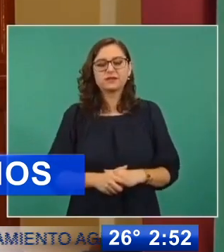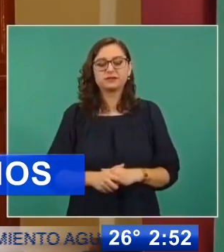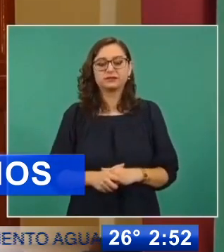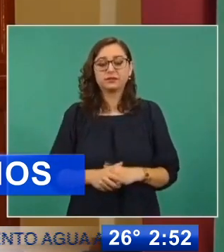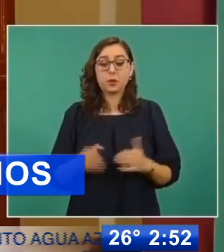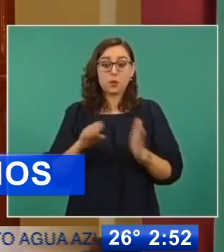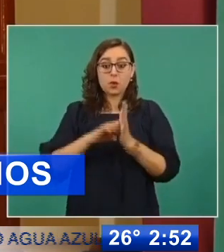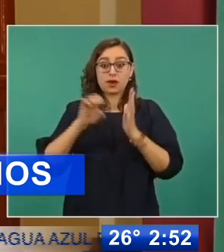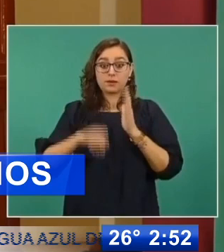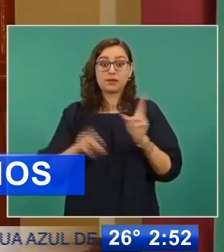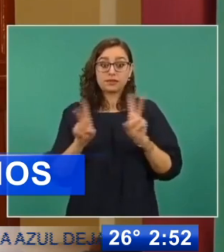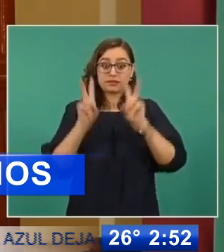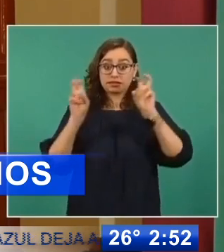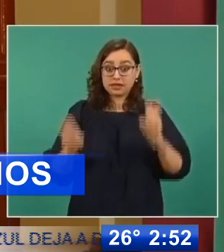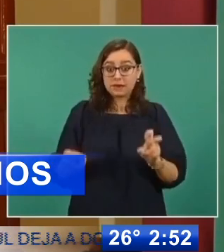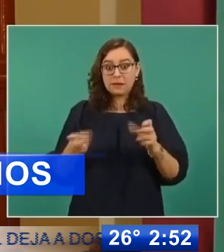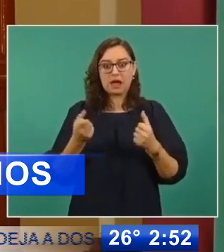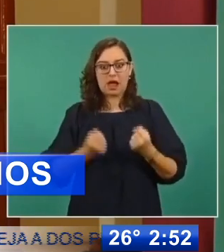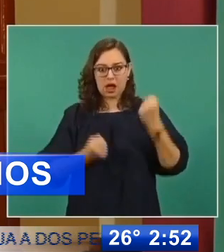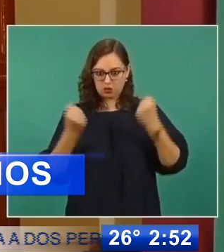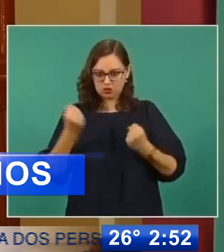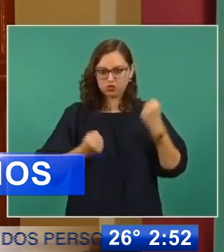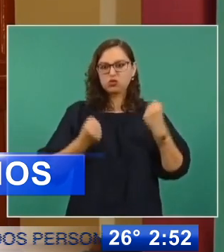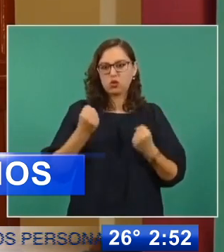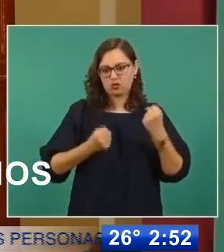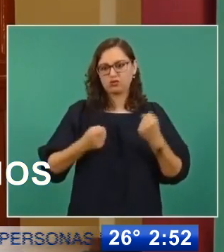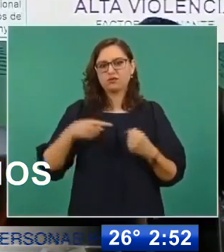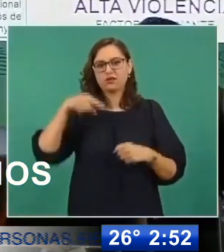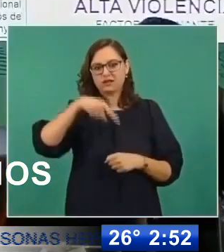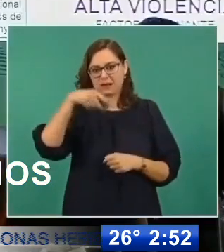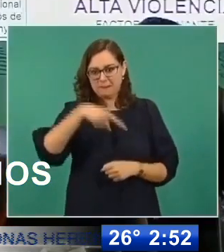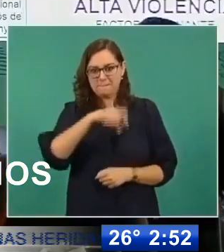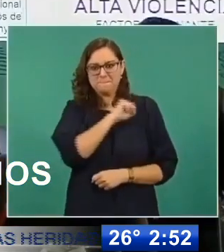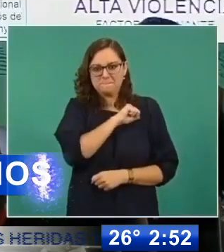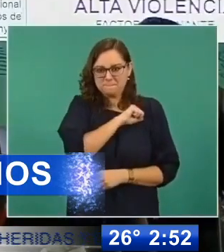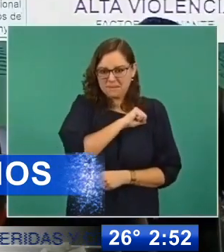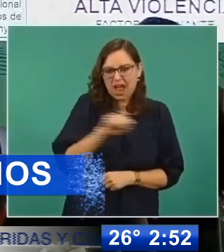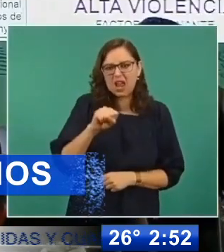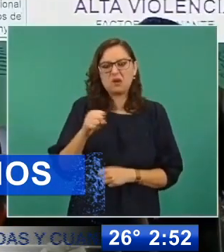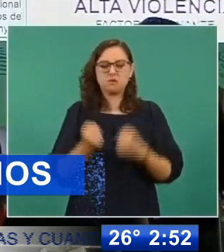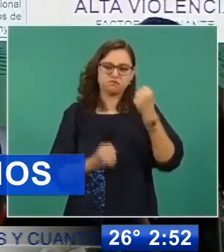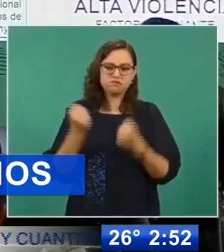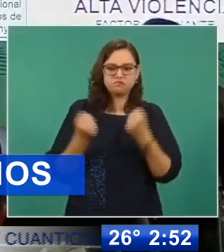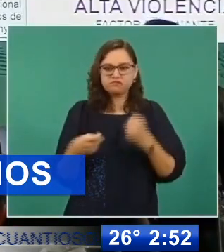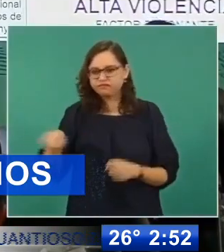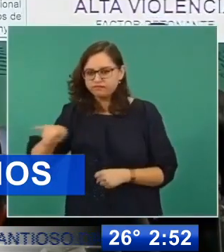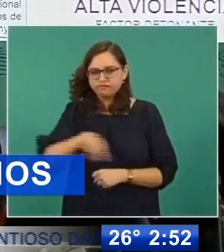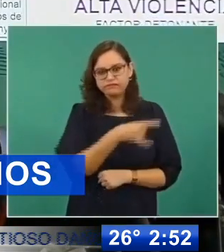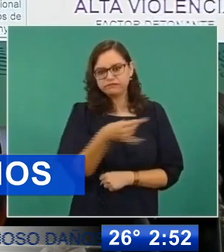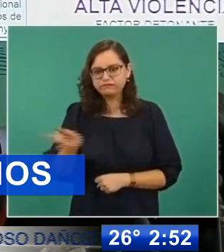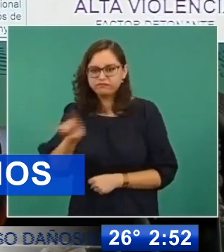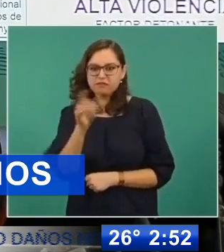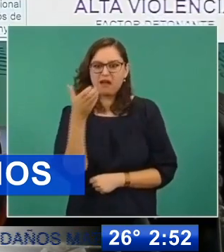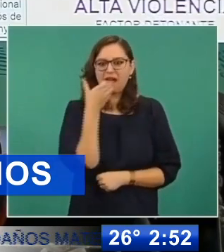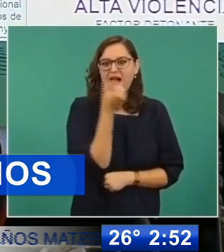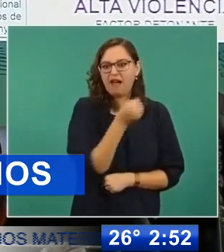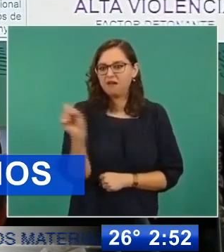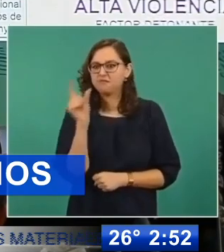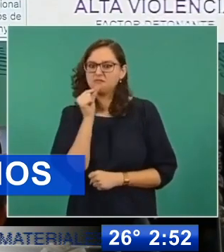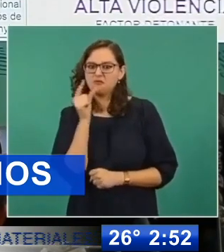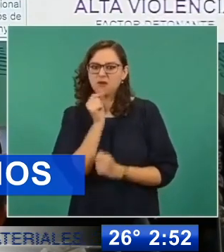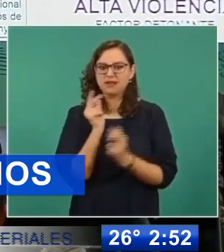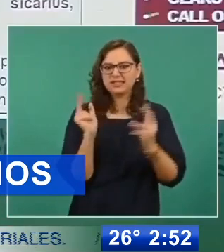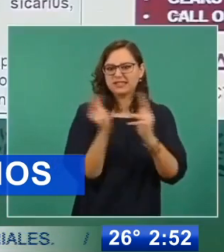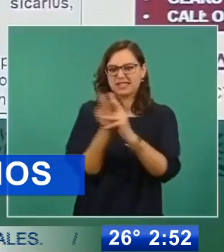que es directamente un criminal que elude y mata a policías y se hace de vehículos y demás.